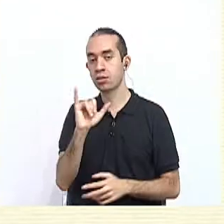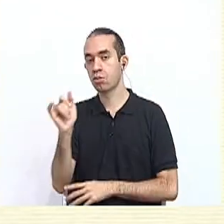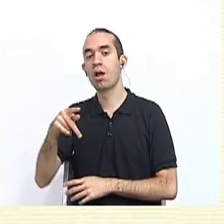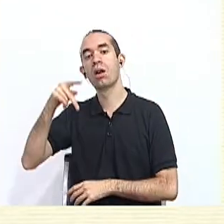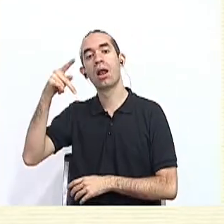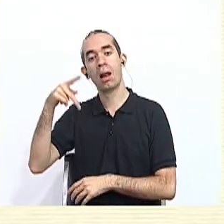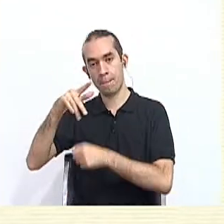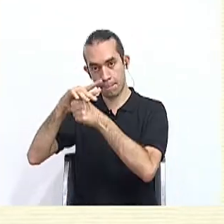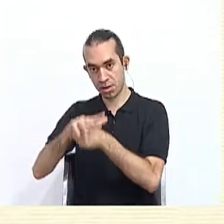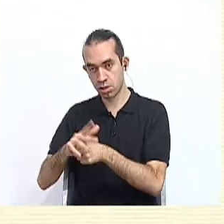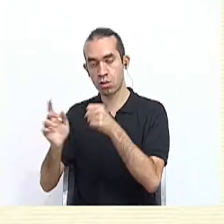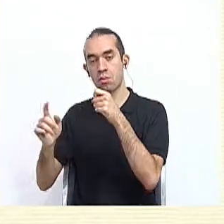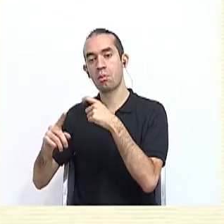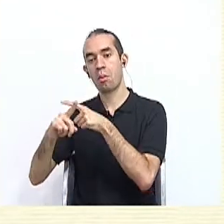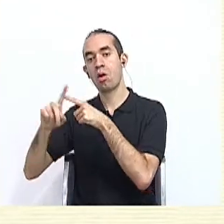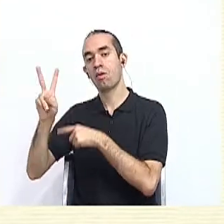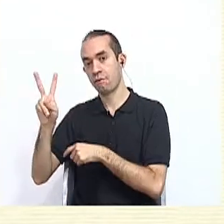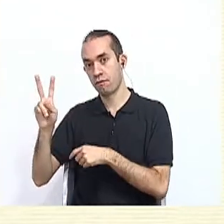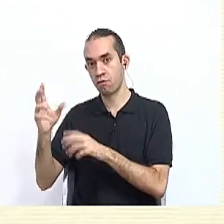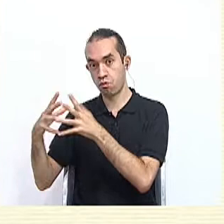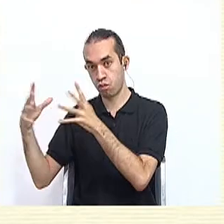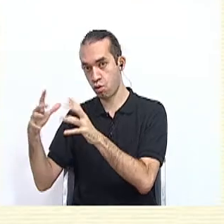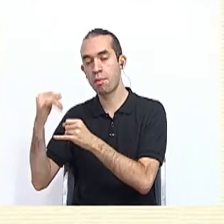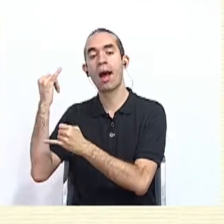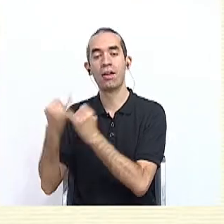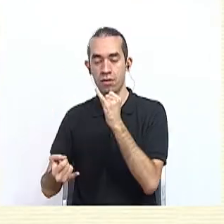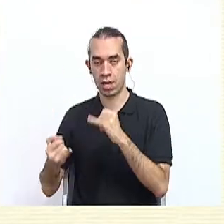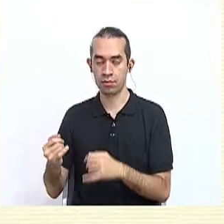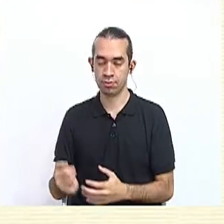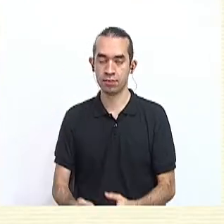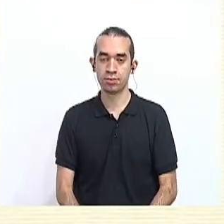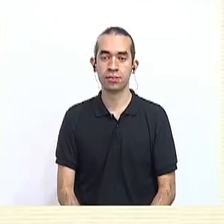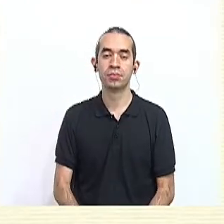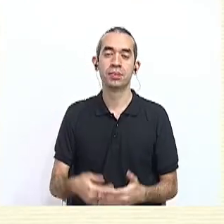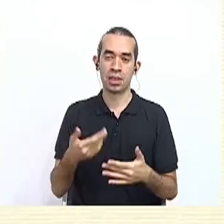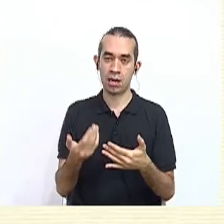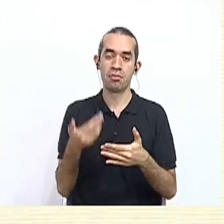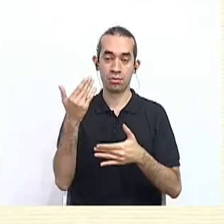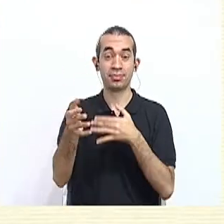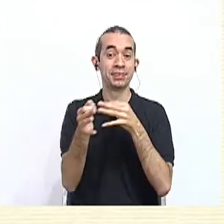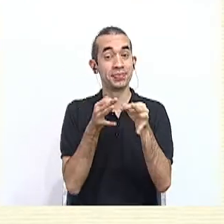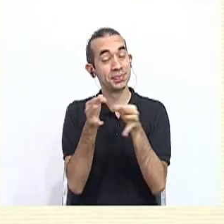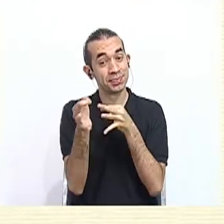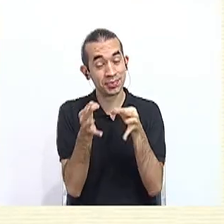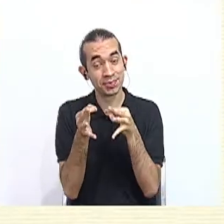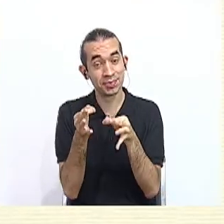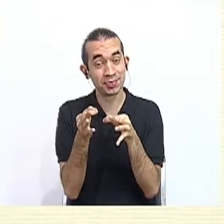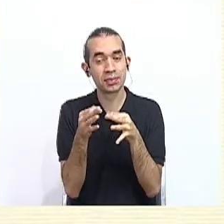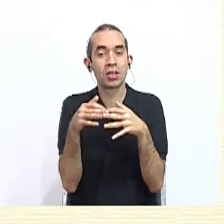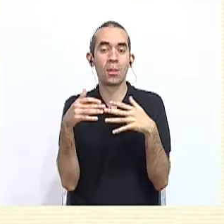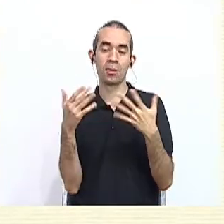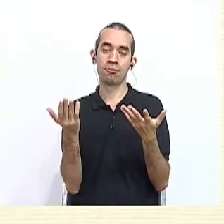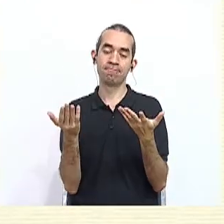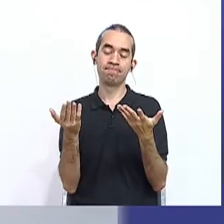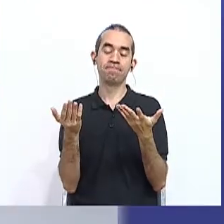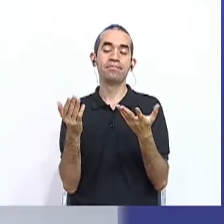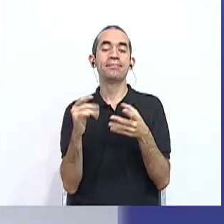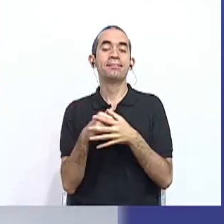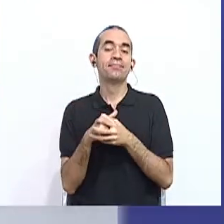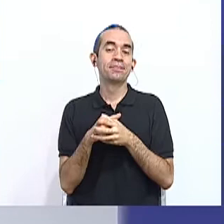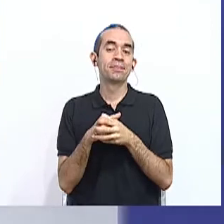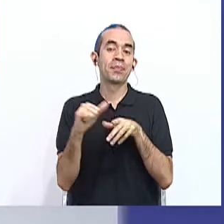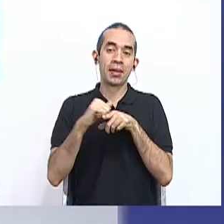y el volumen al final o en las segundas condiciones que ahora vamos a estar desarrollando mediante